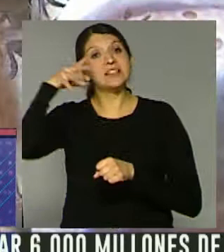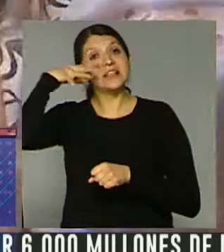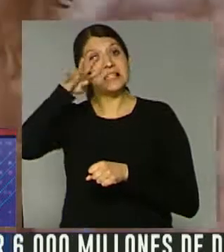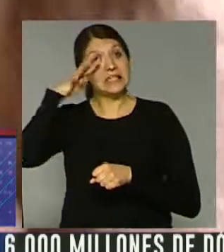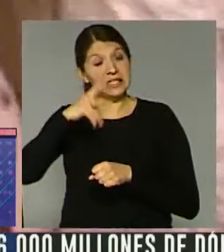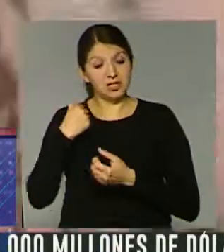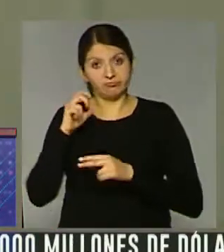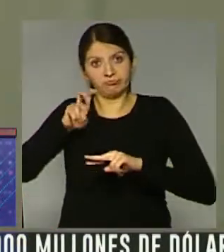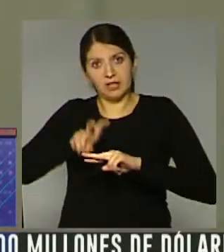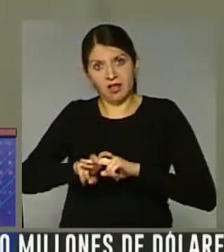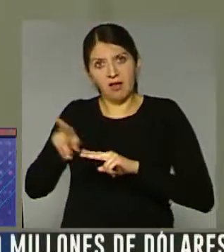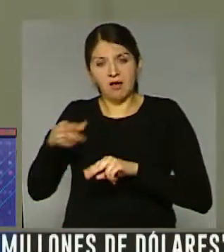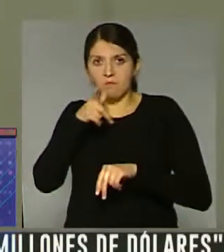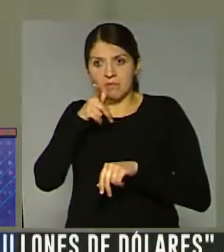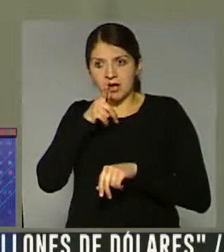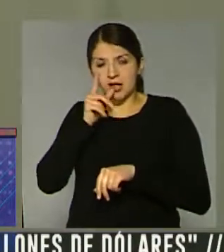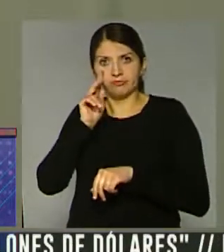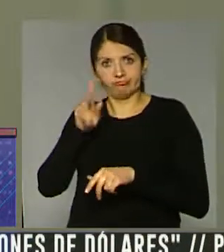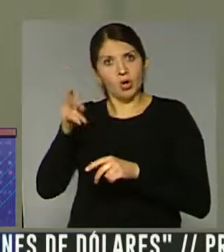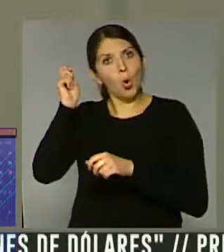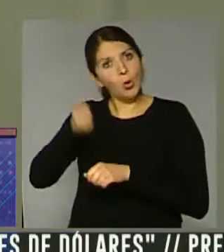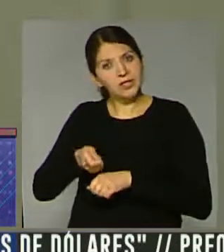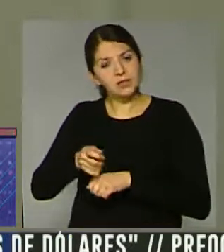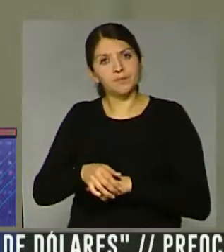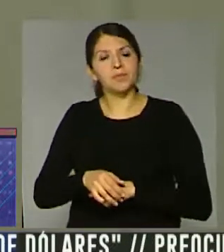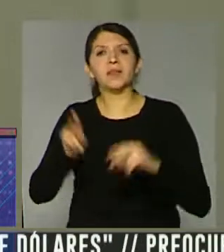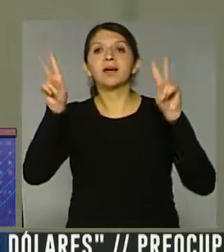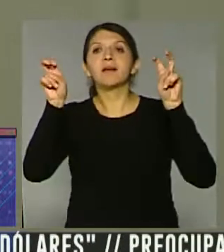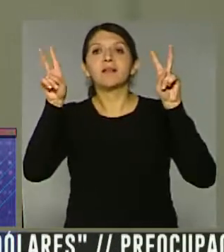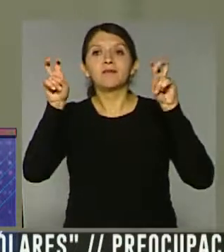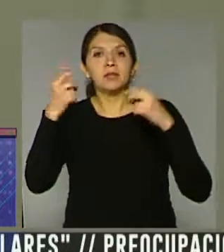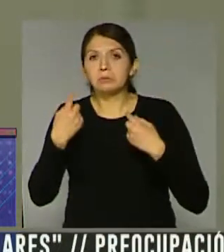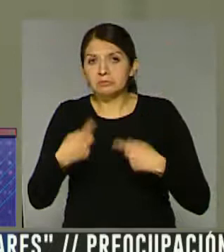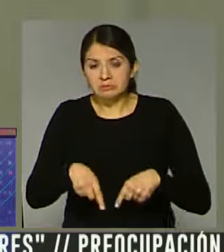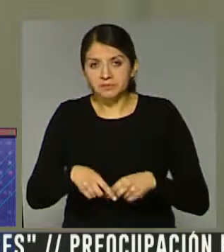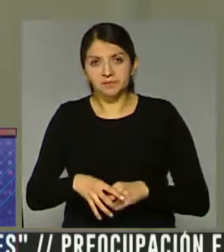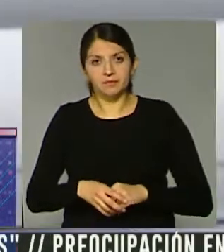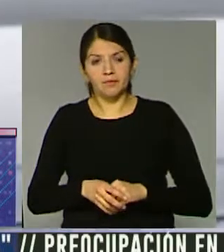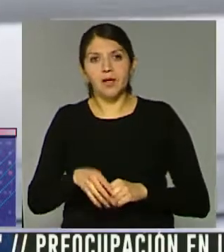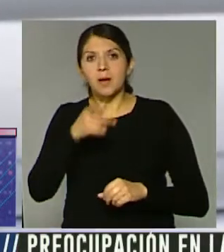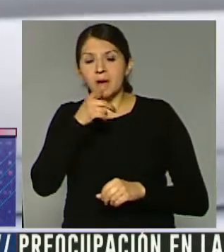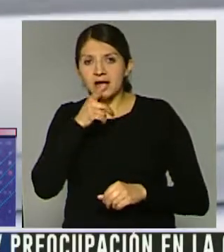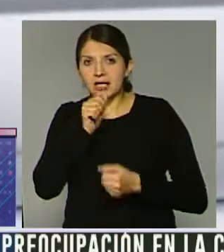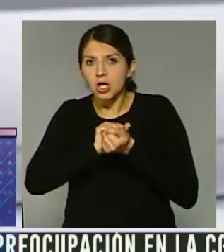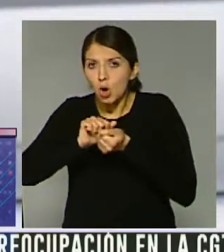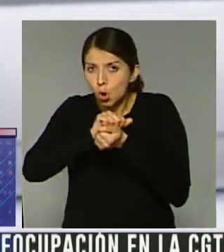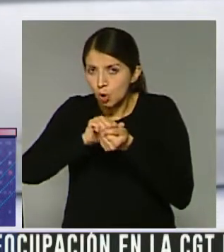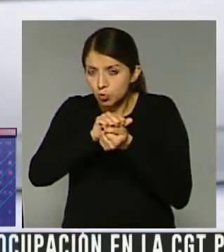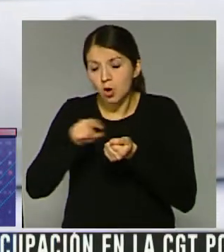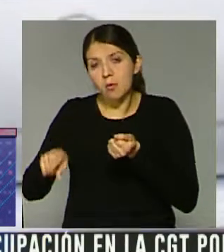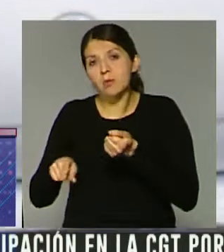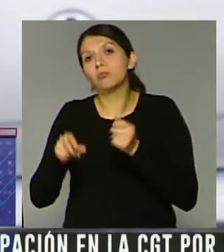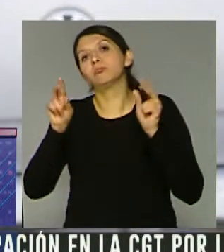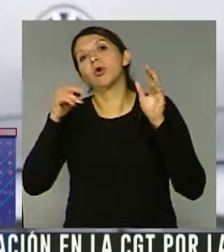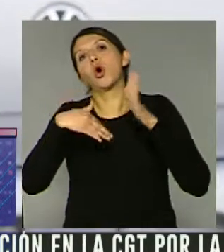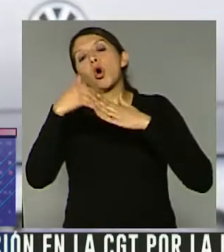acusados junto a empresarios K. Bueno, si se preguntan cuál es la causa, es la que investiga por presunta corrupción en la obra pública y es